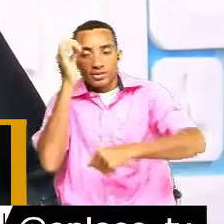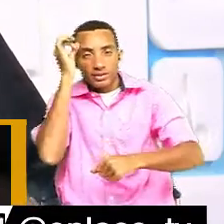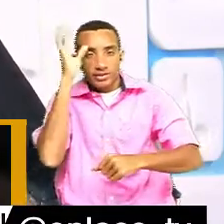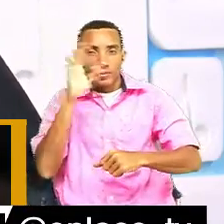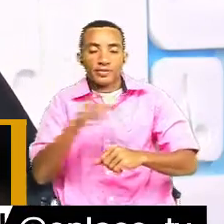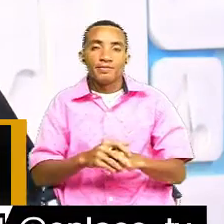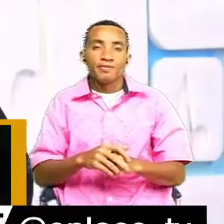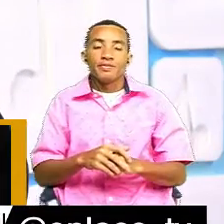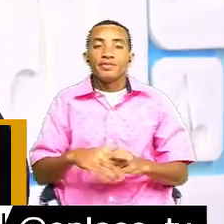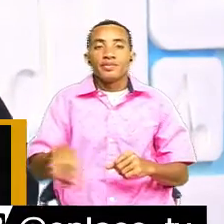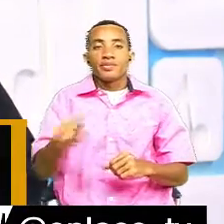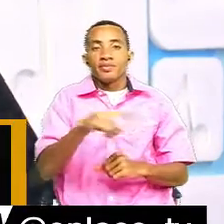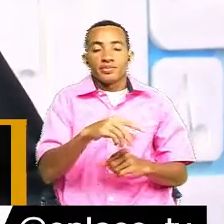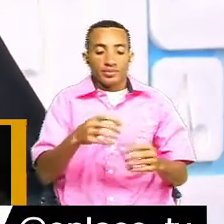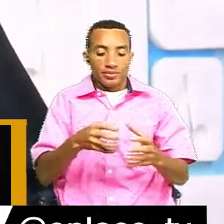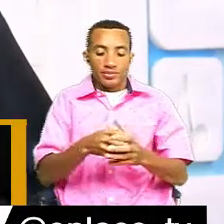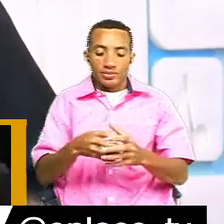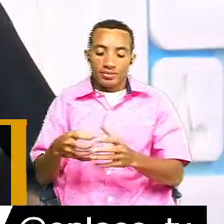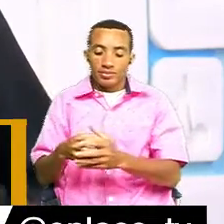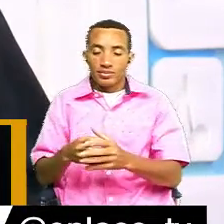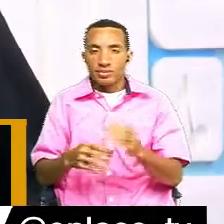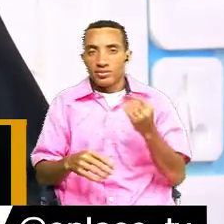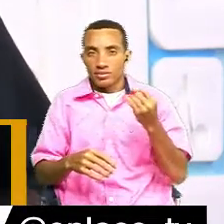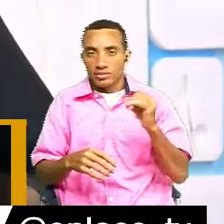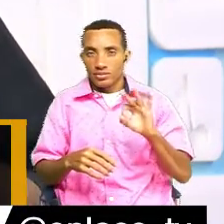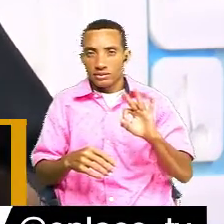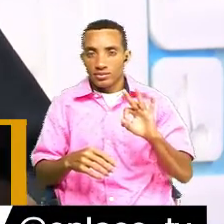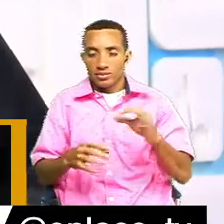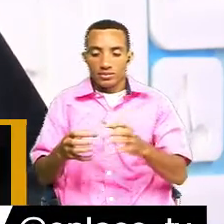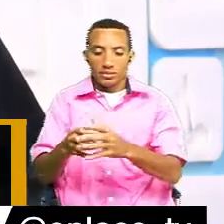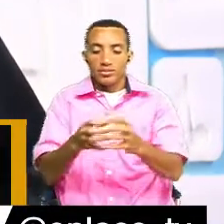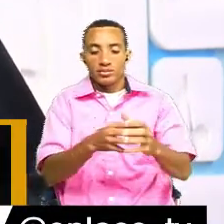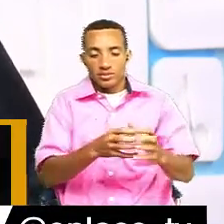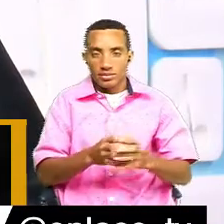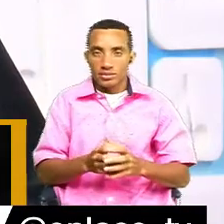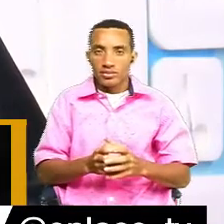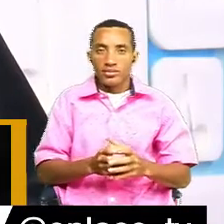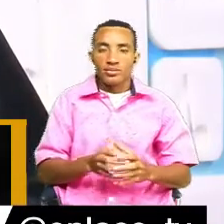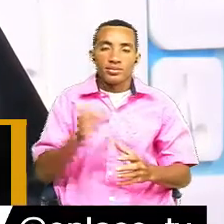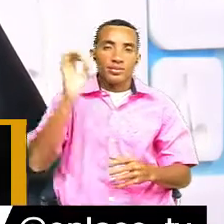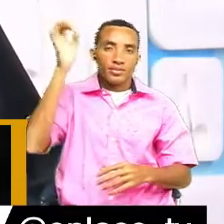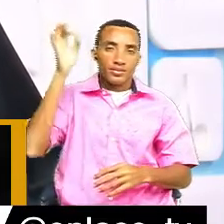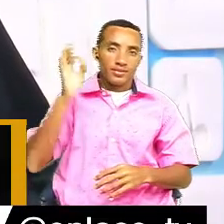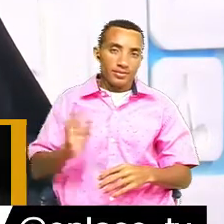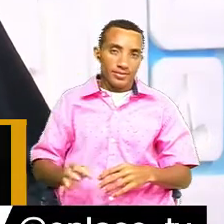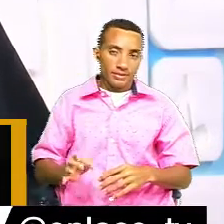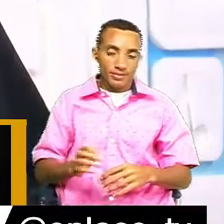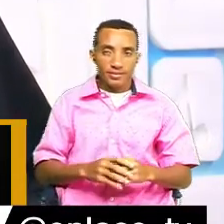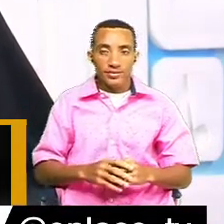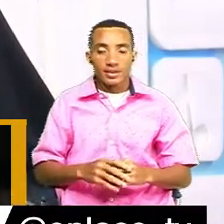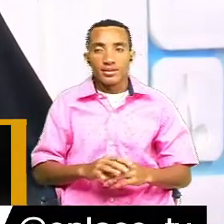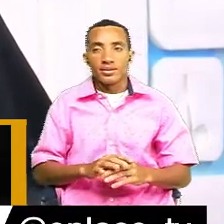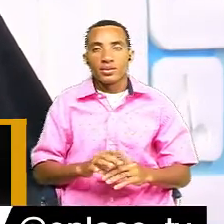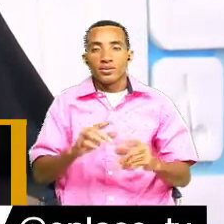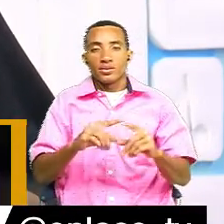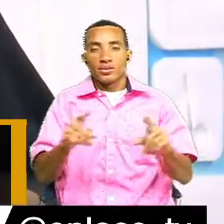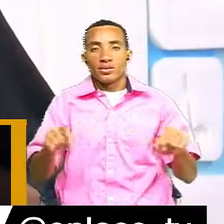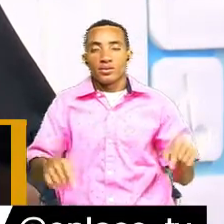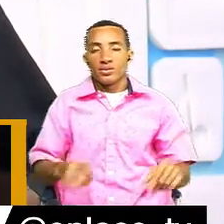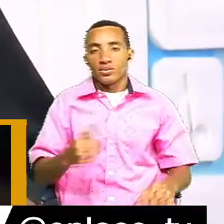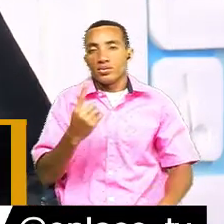grupos. Nuestra parroquia tiene 13 grupos pastorales, un solo salón que tenemos no alcanza a atender esta necesidad.